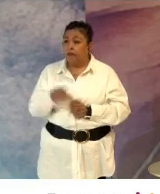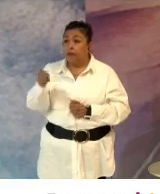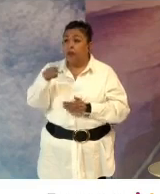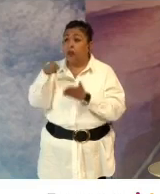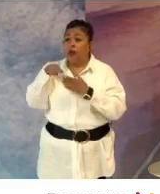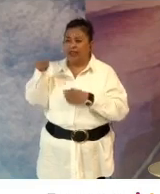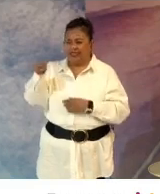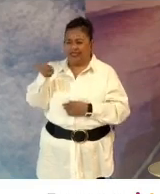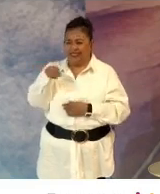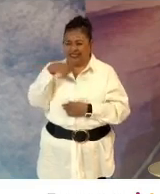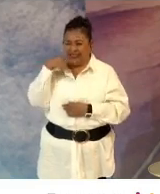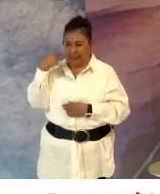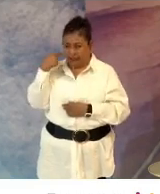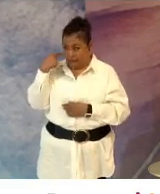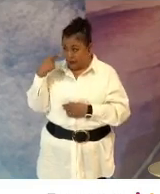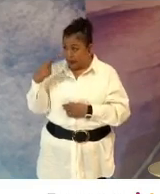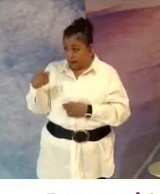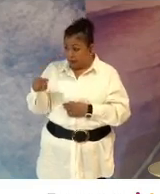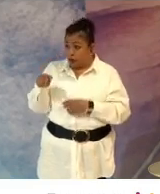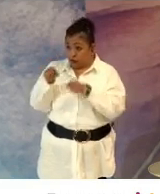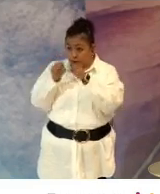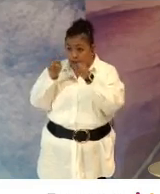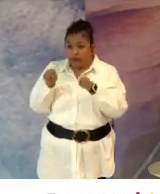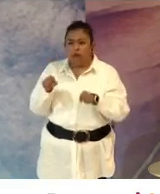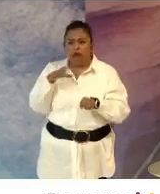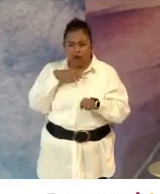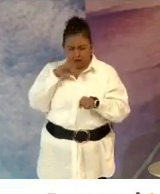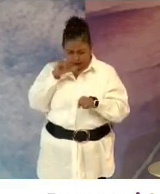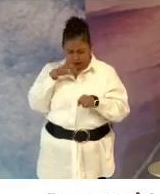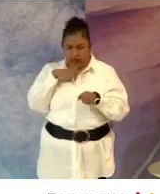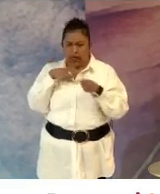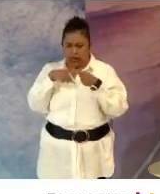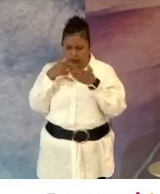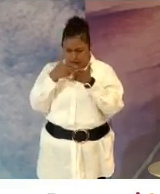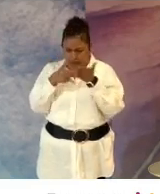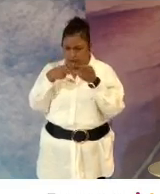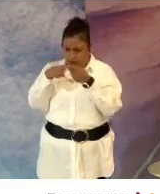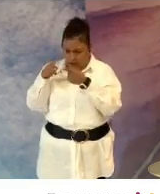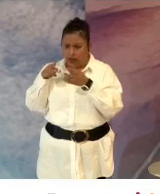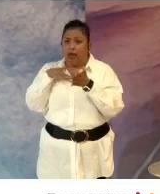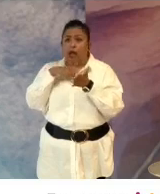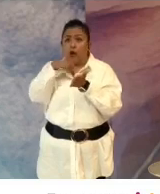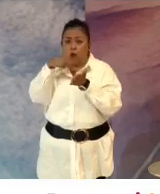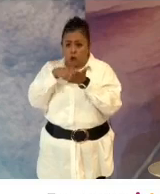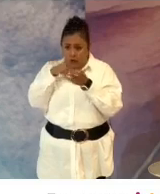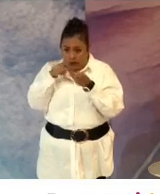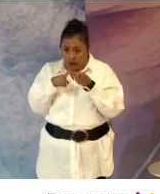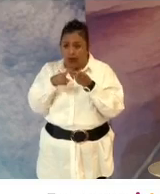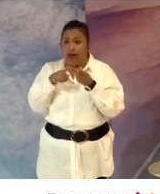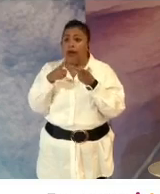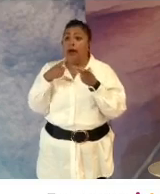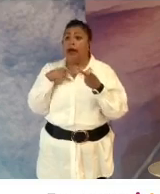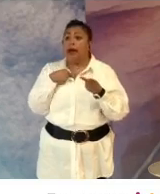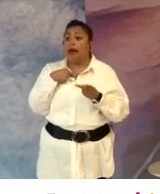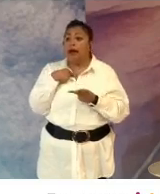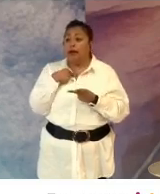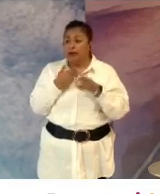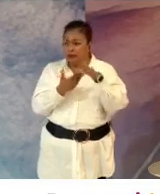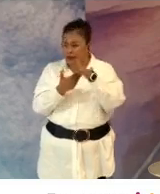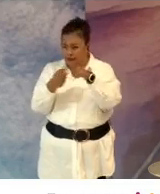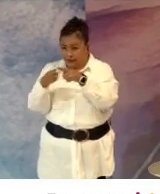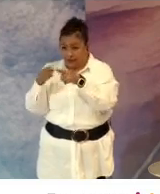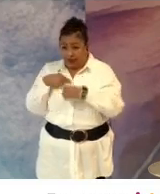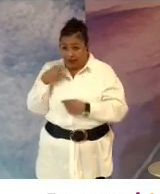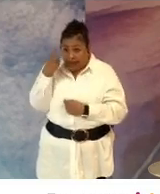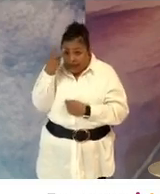Chile, sí tenemos las herramientas, pero también los lugares, con las 38 mesas. Todas estas